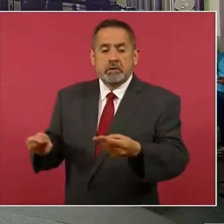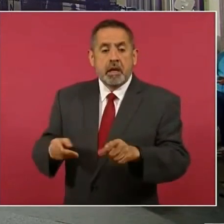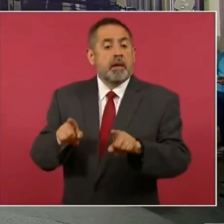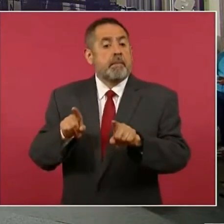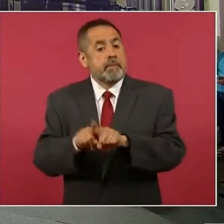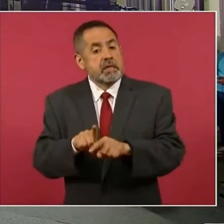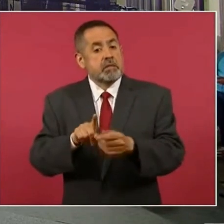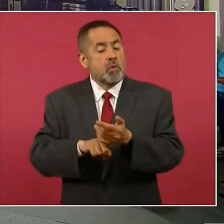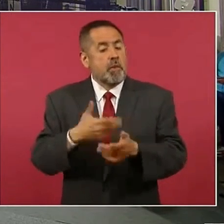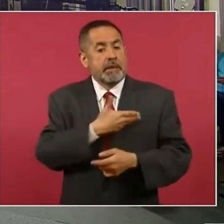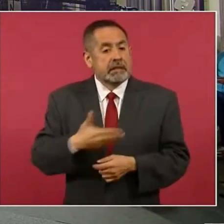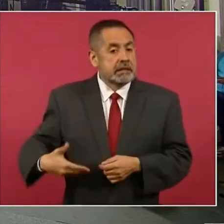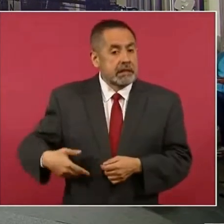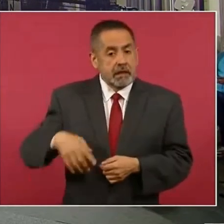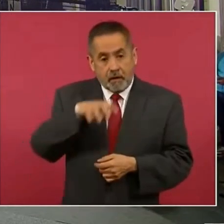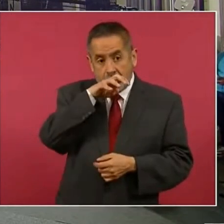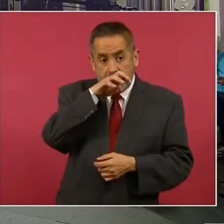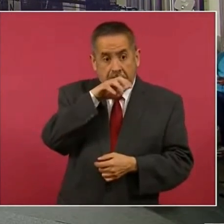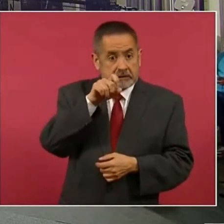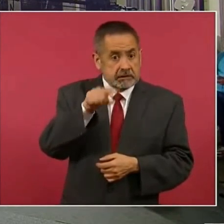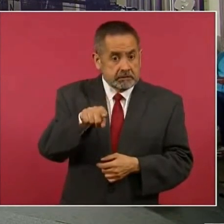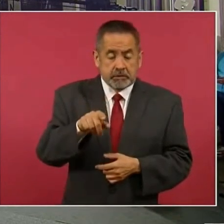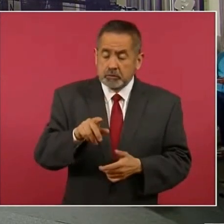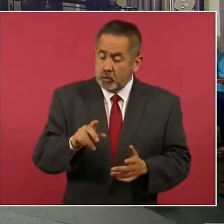Díaz Ordaz